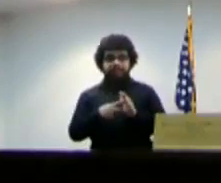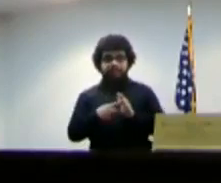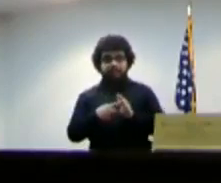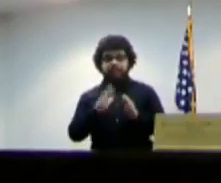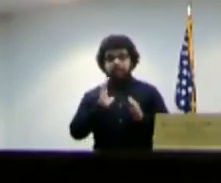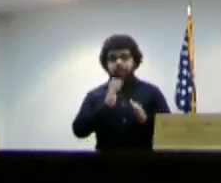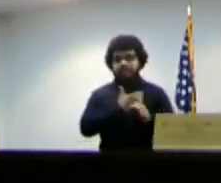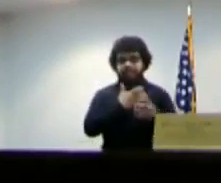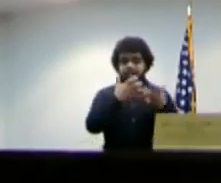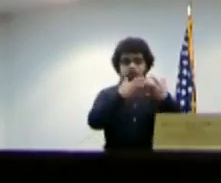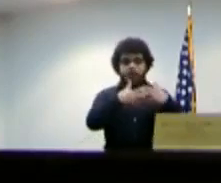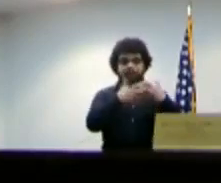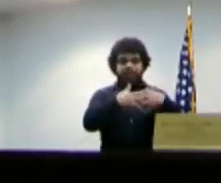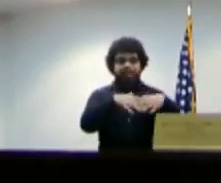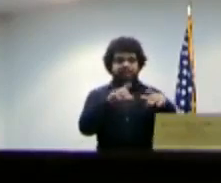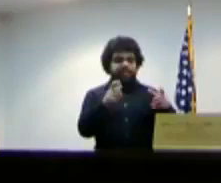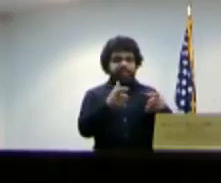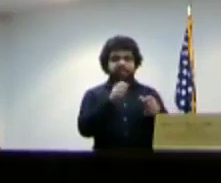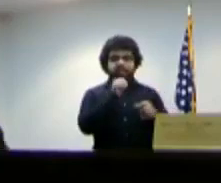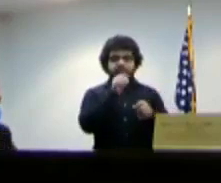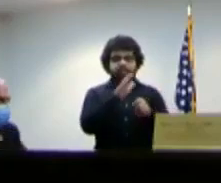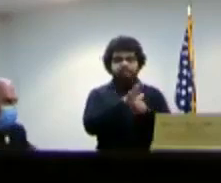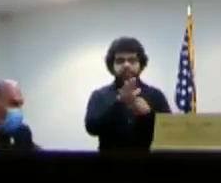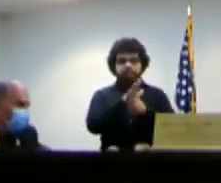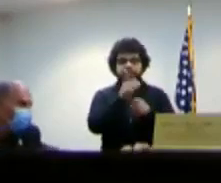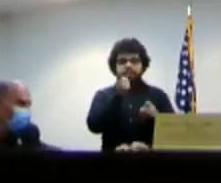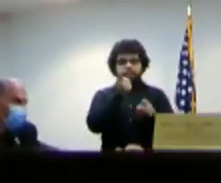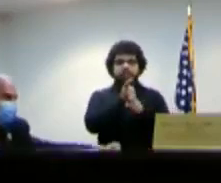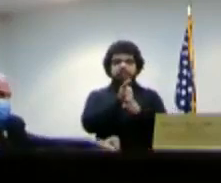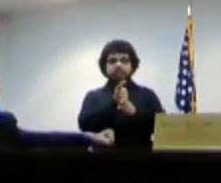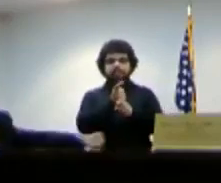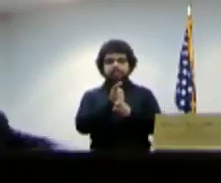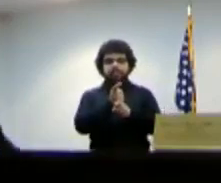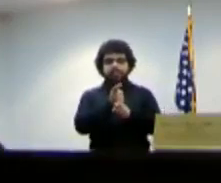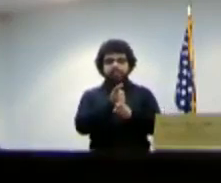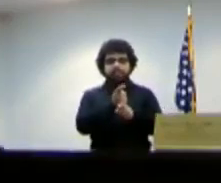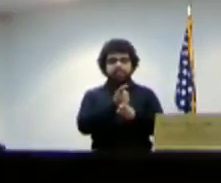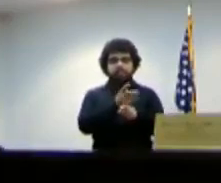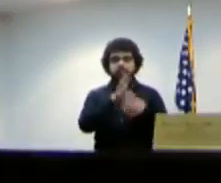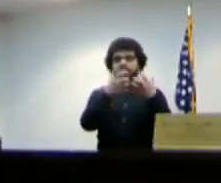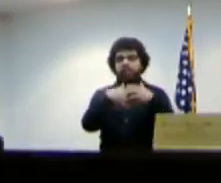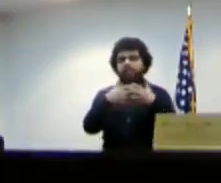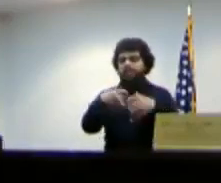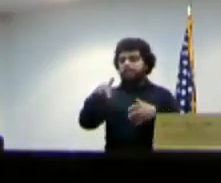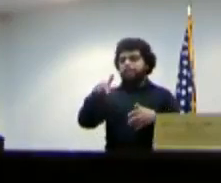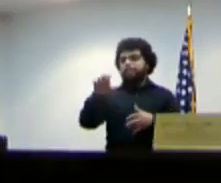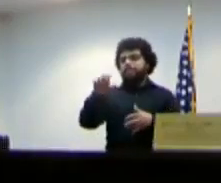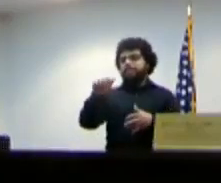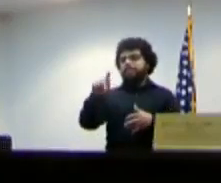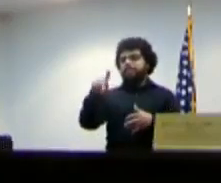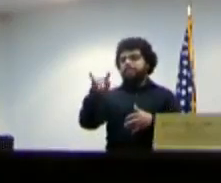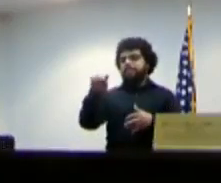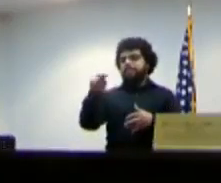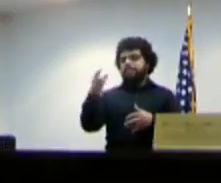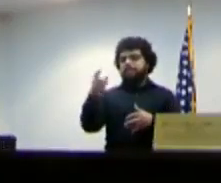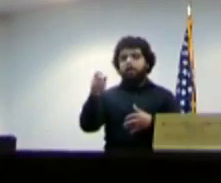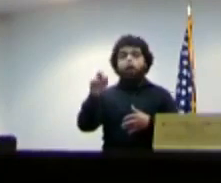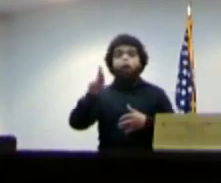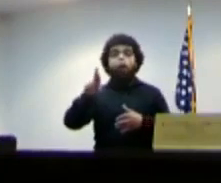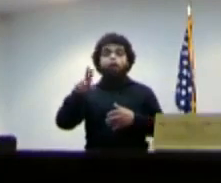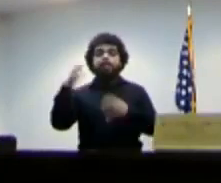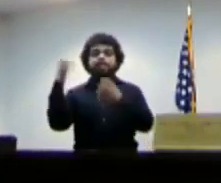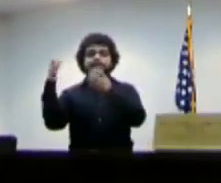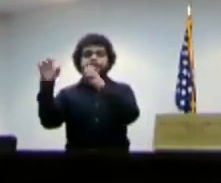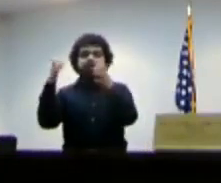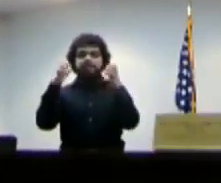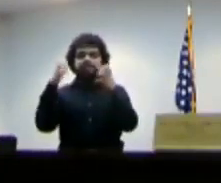menos eficientes son las unidades peaking o las unidades de emergencia. Esas